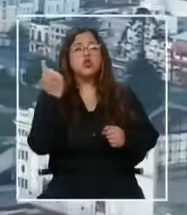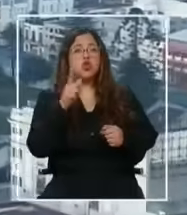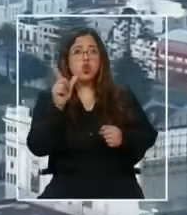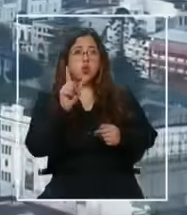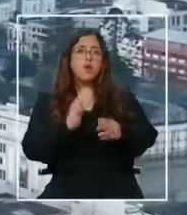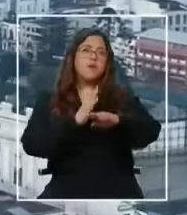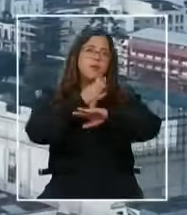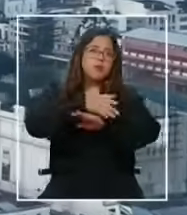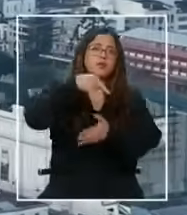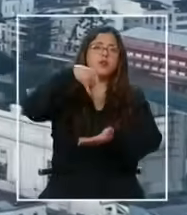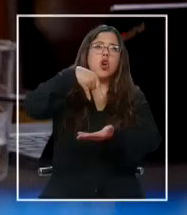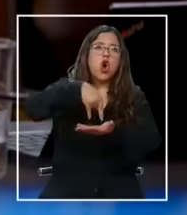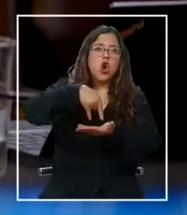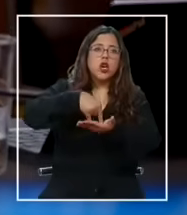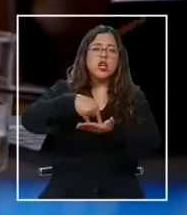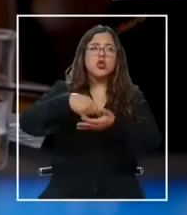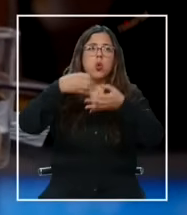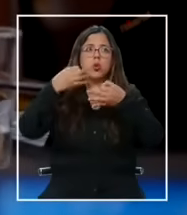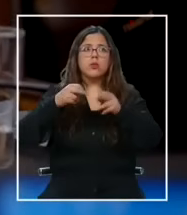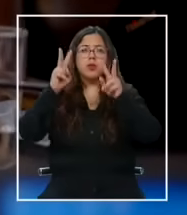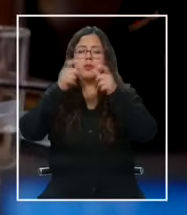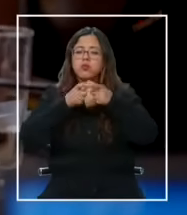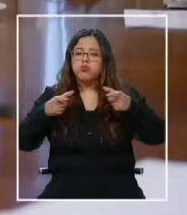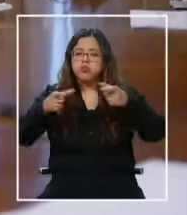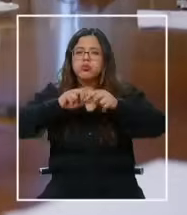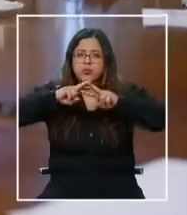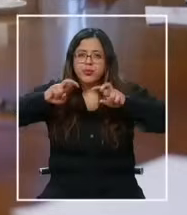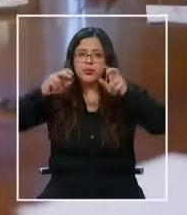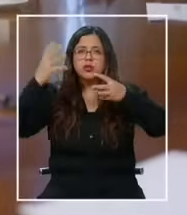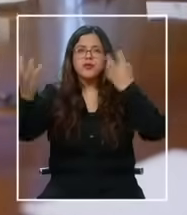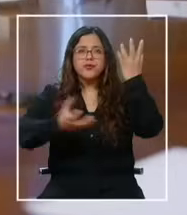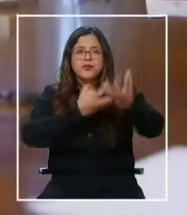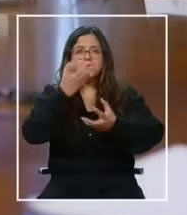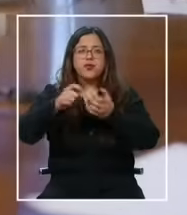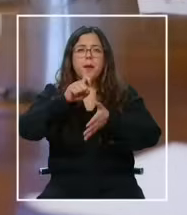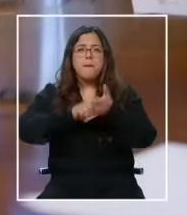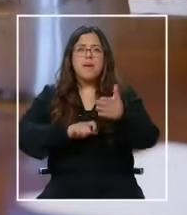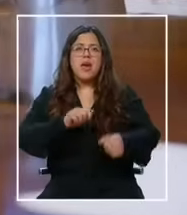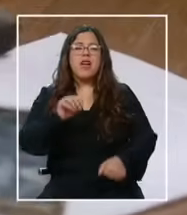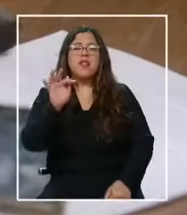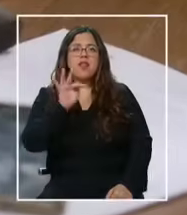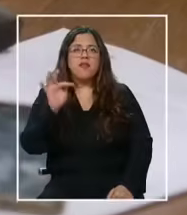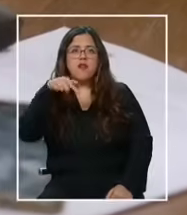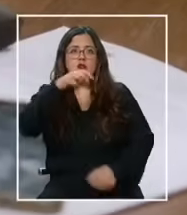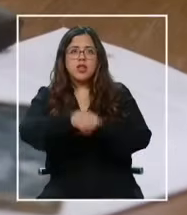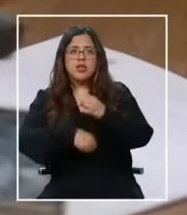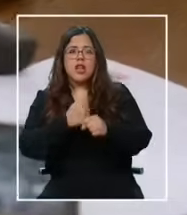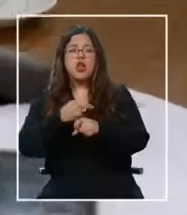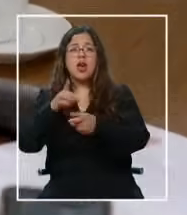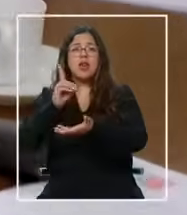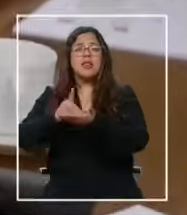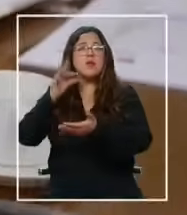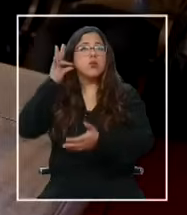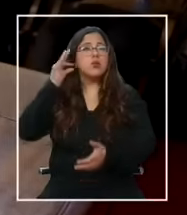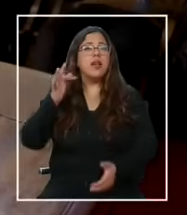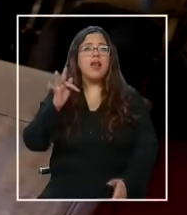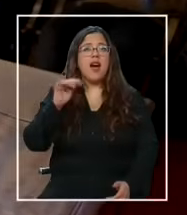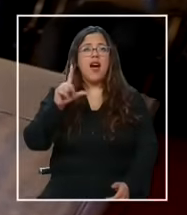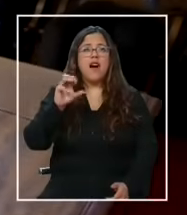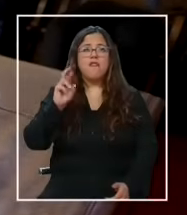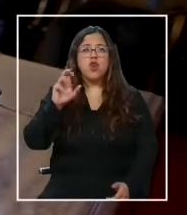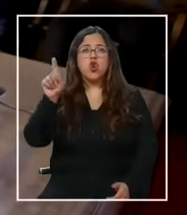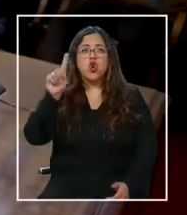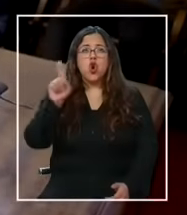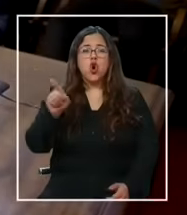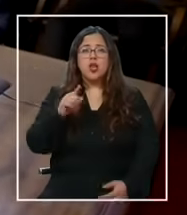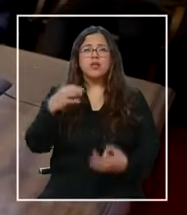lunes en el congreso para profundizar sobre la comisión que Investiga el incendio ocurrido en febrero de este año allí la diputada Camila flores nos hace